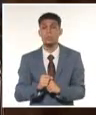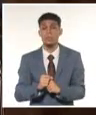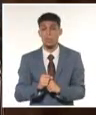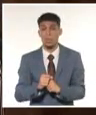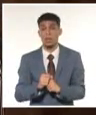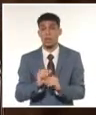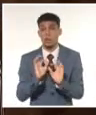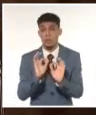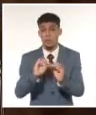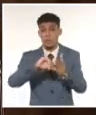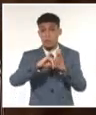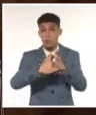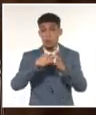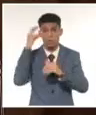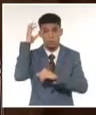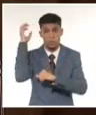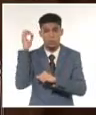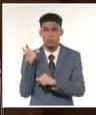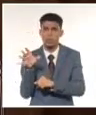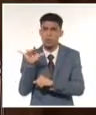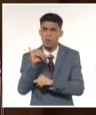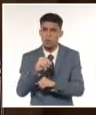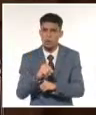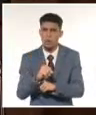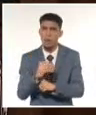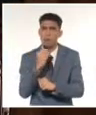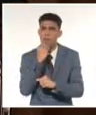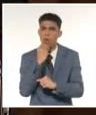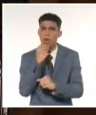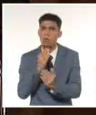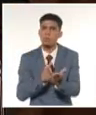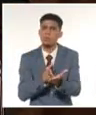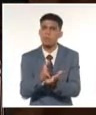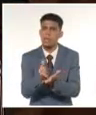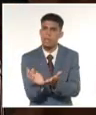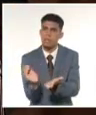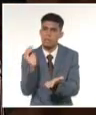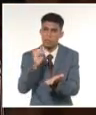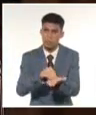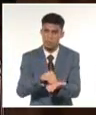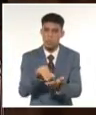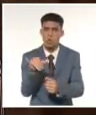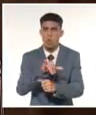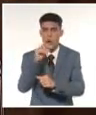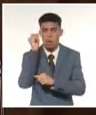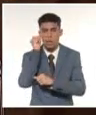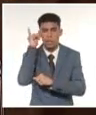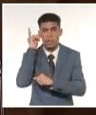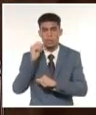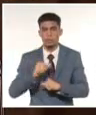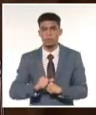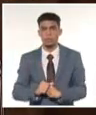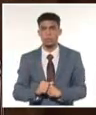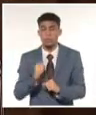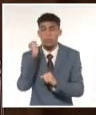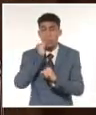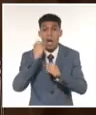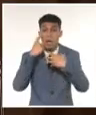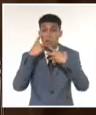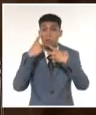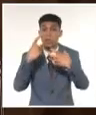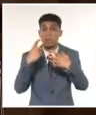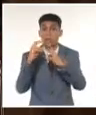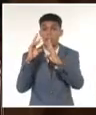más, según las circunstancias los permitan, irlos incorporando. La clave en este resultado estuvo en